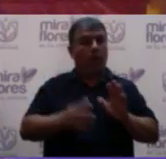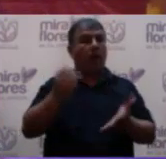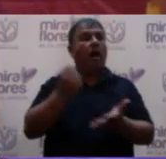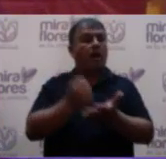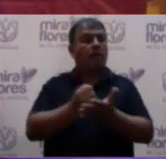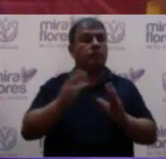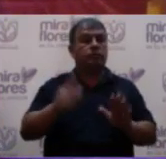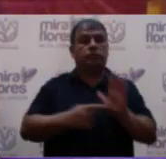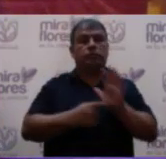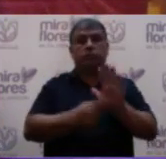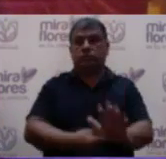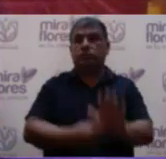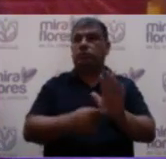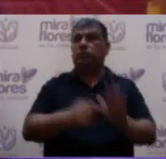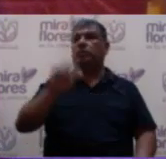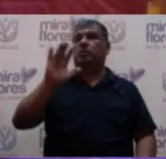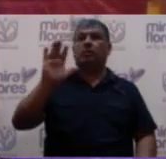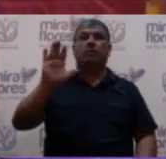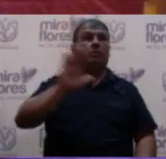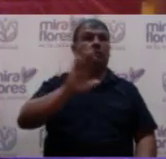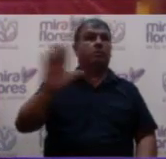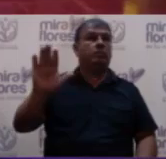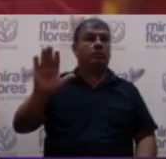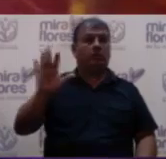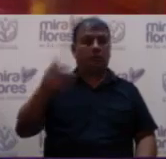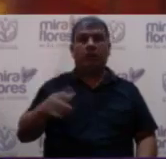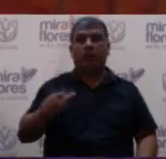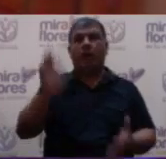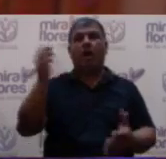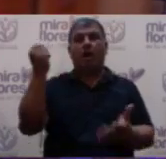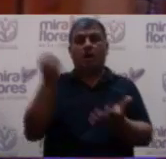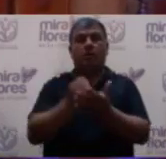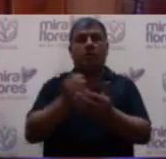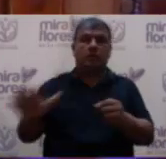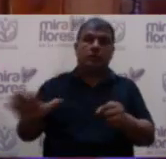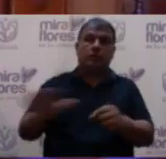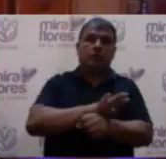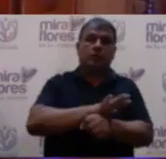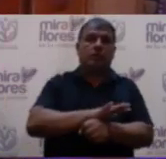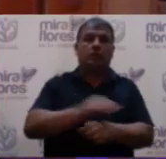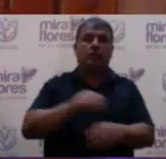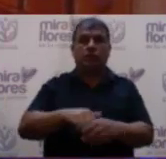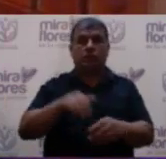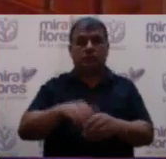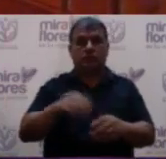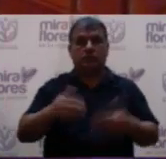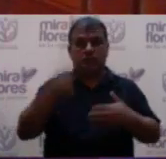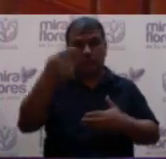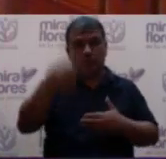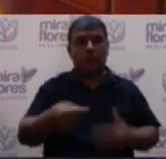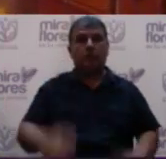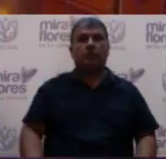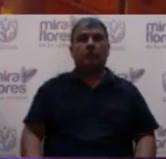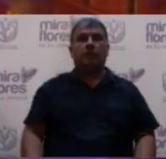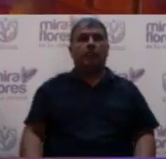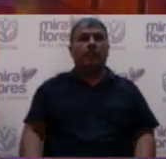de licencia, si no se expresaron señal de conformidad. Aprobado por unanimidad de votos. Muchas gracias. Vamos al siguiente punto.